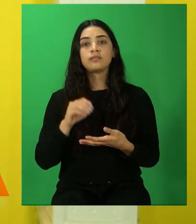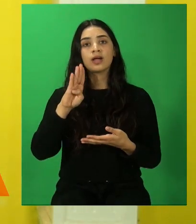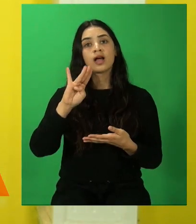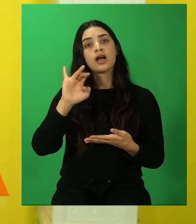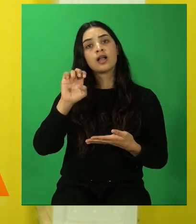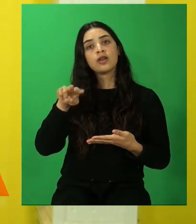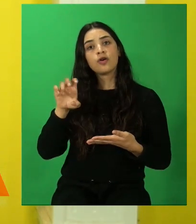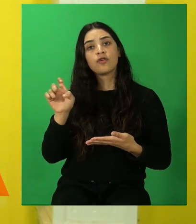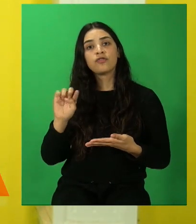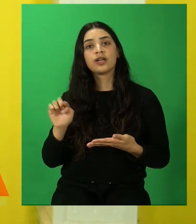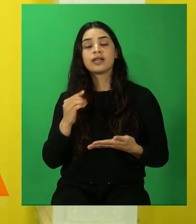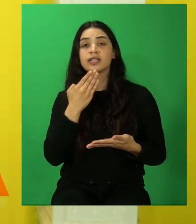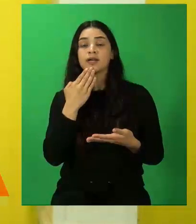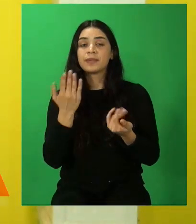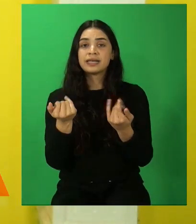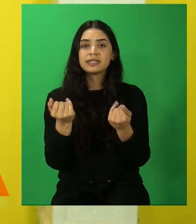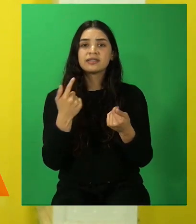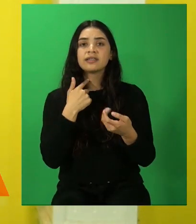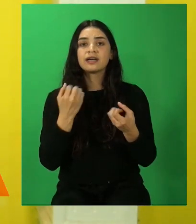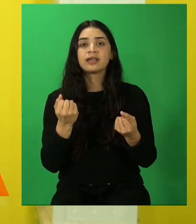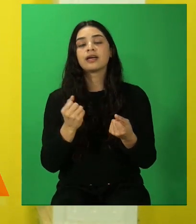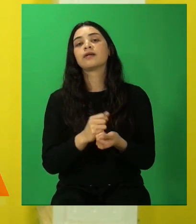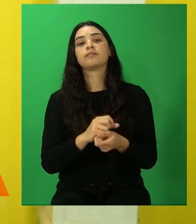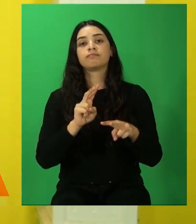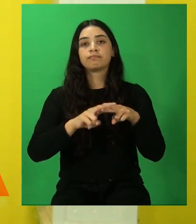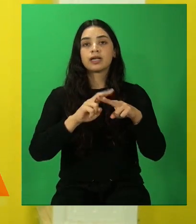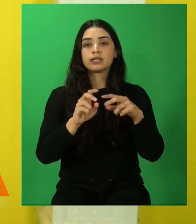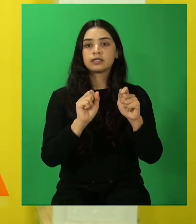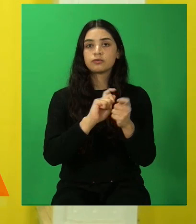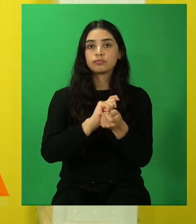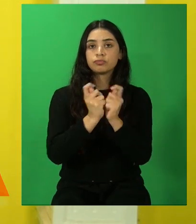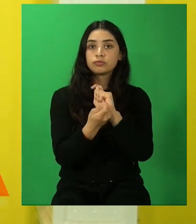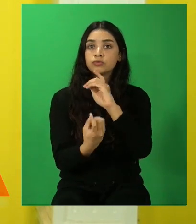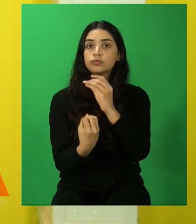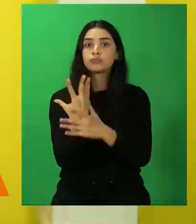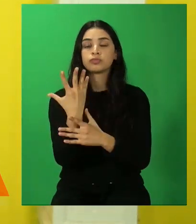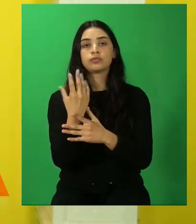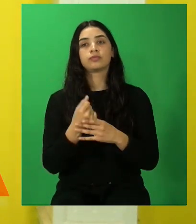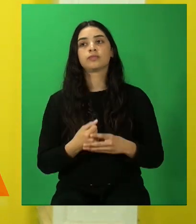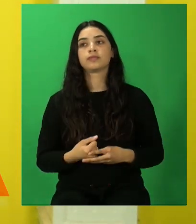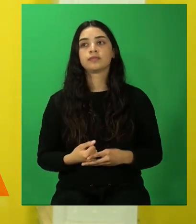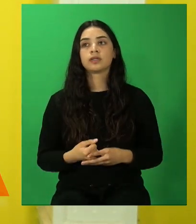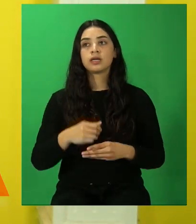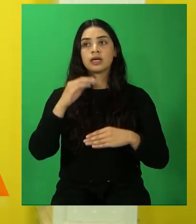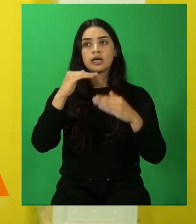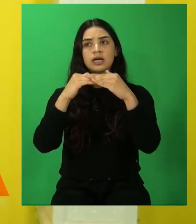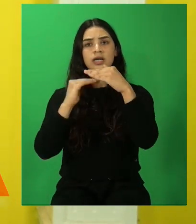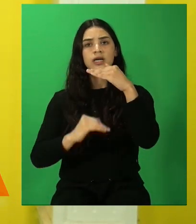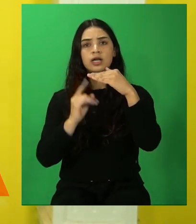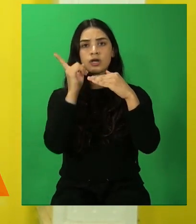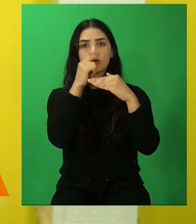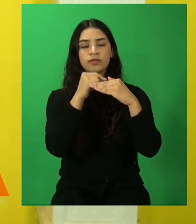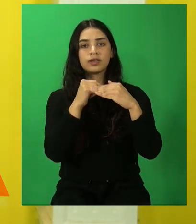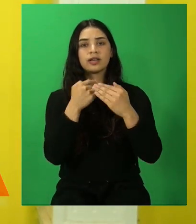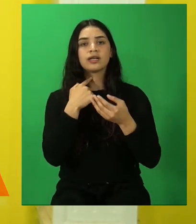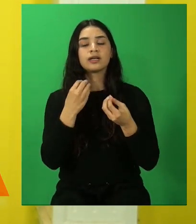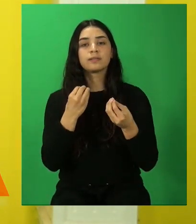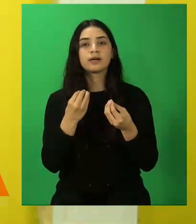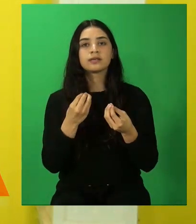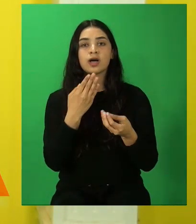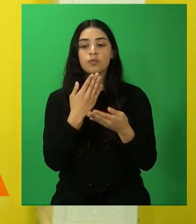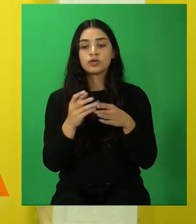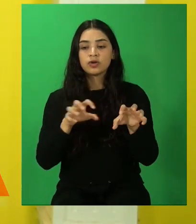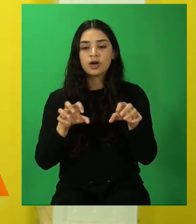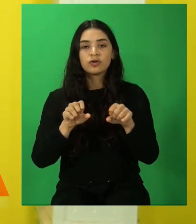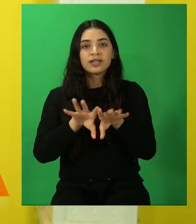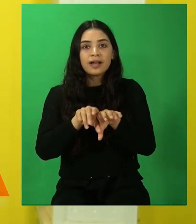una producción, ¿ya? O una transformación y los finales van a estar listos para consumirse. Cuando usted va a